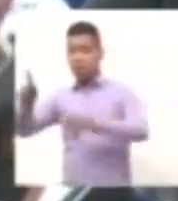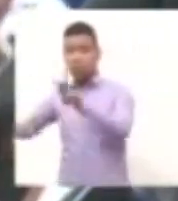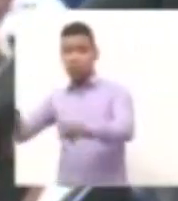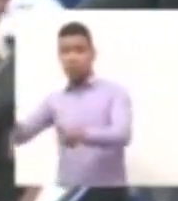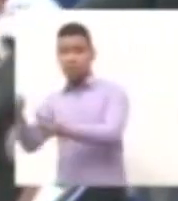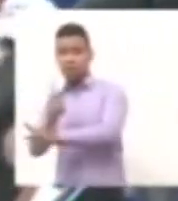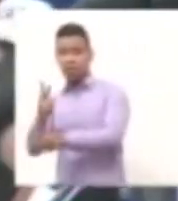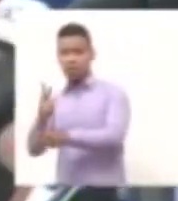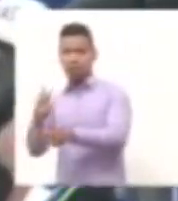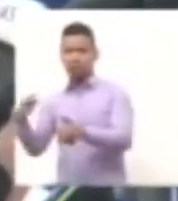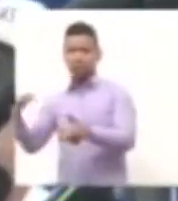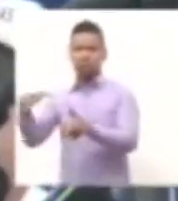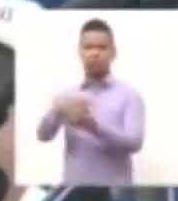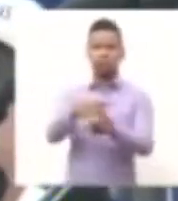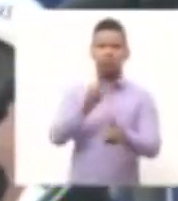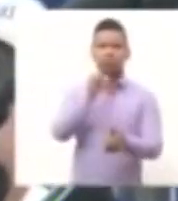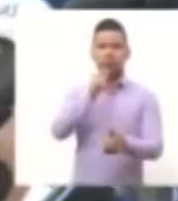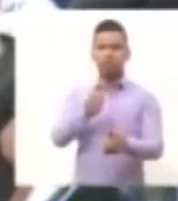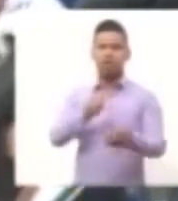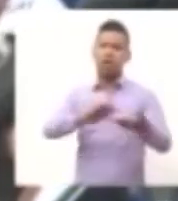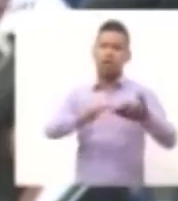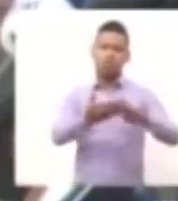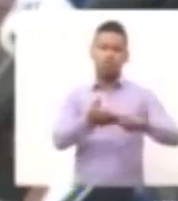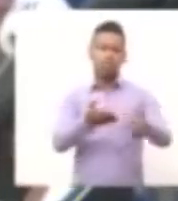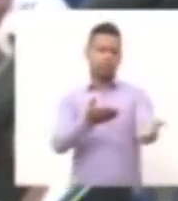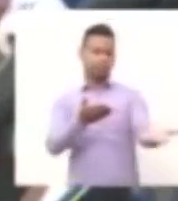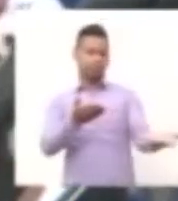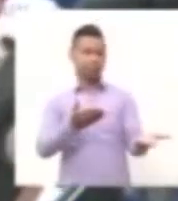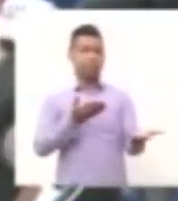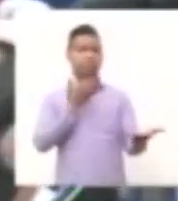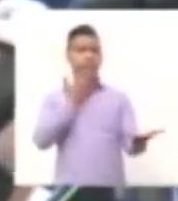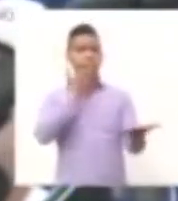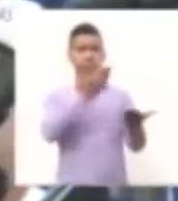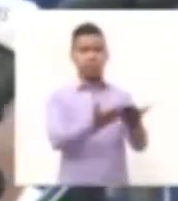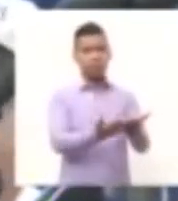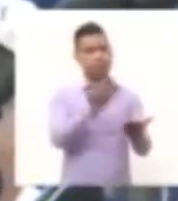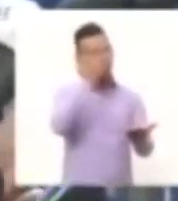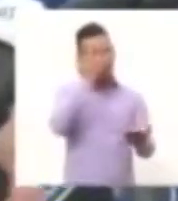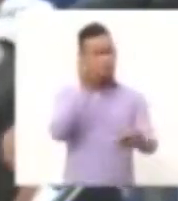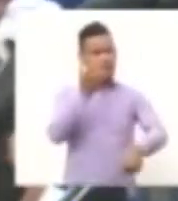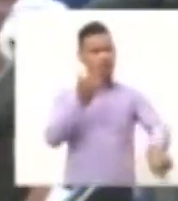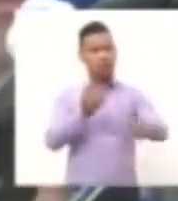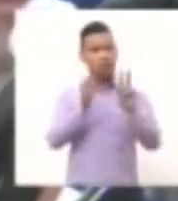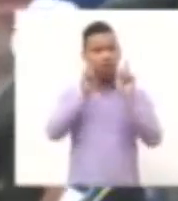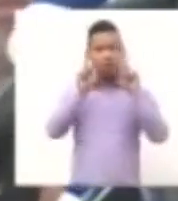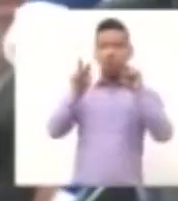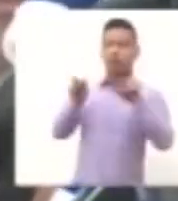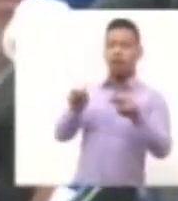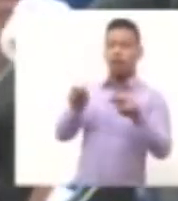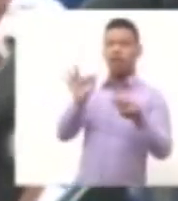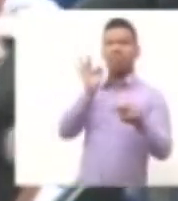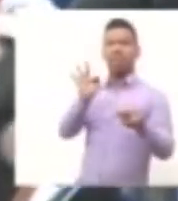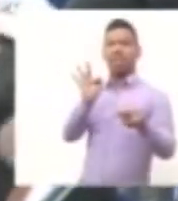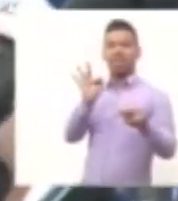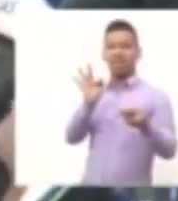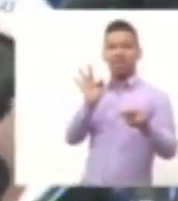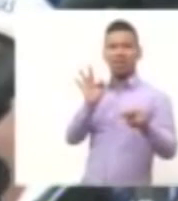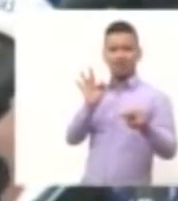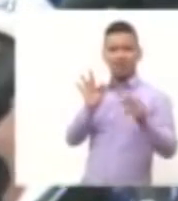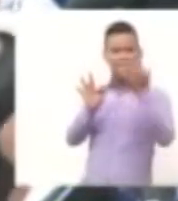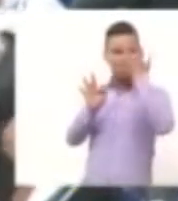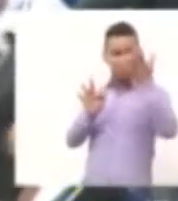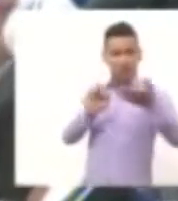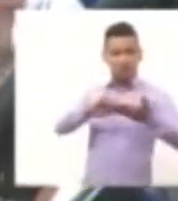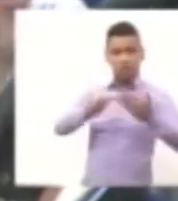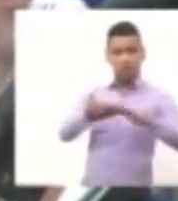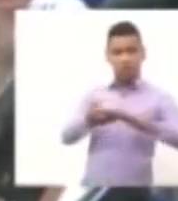agradecer a la comunidad, porque ellos también se están dando cuenta que cuando se sustraen de sus